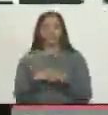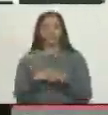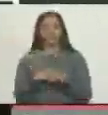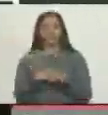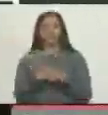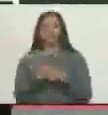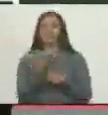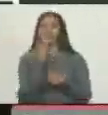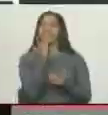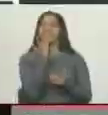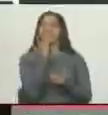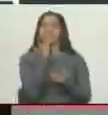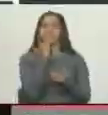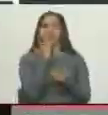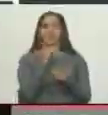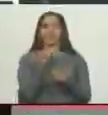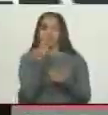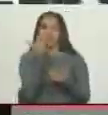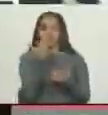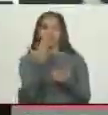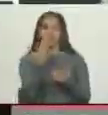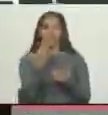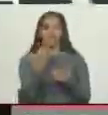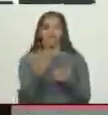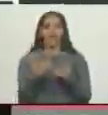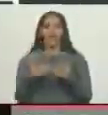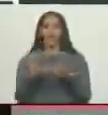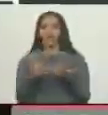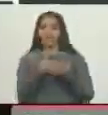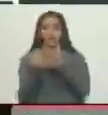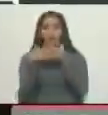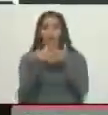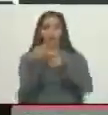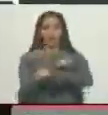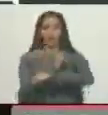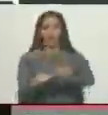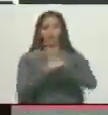con nuestra dignidad cuesta para enfrentar al imperio más poderoso del mundo.